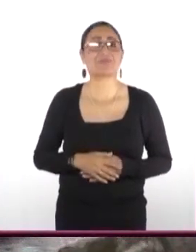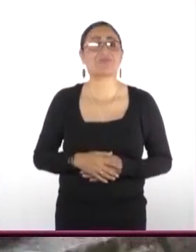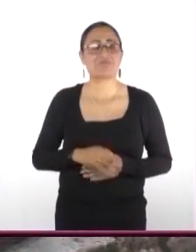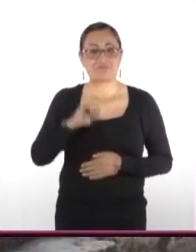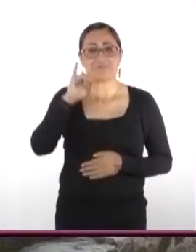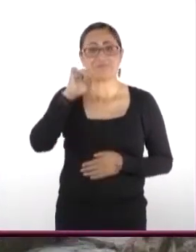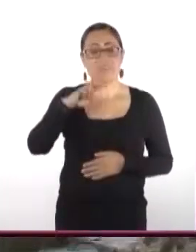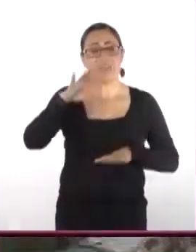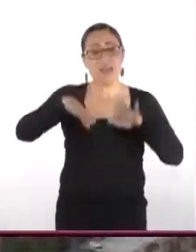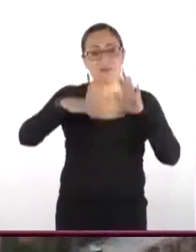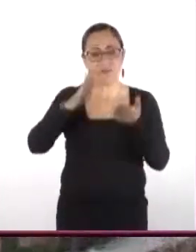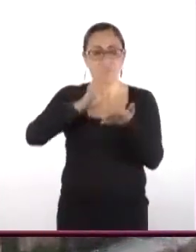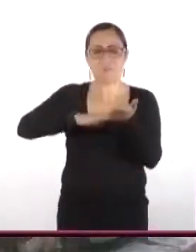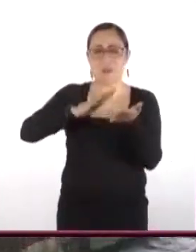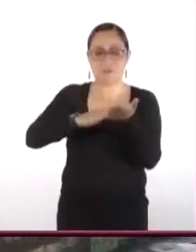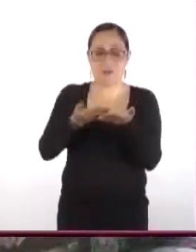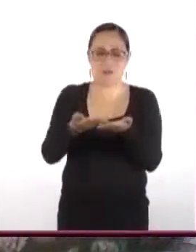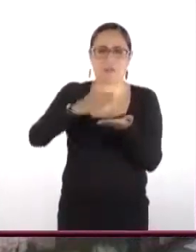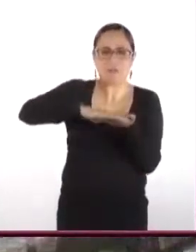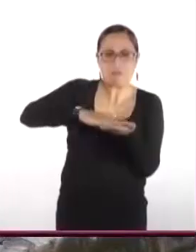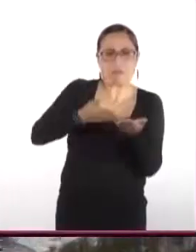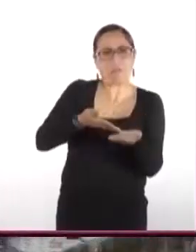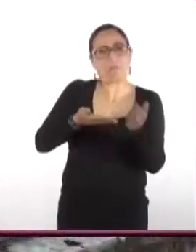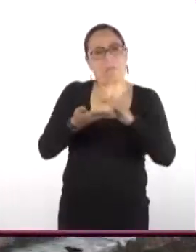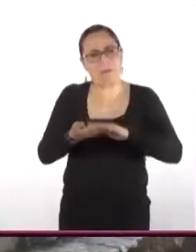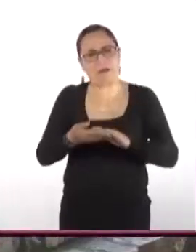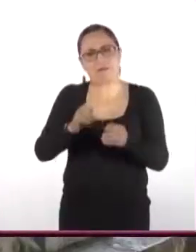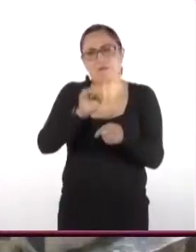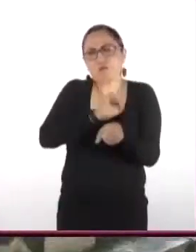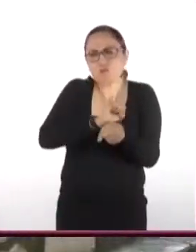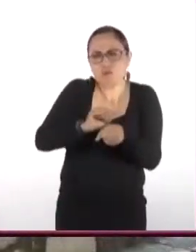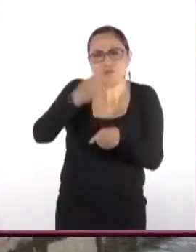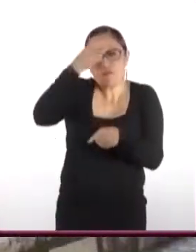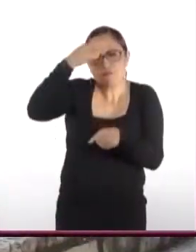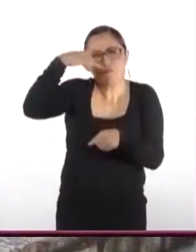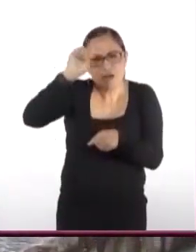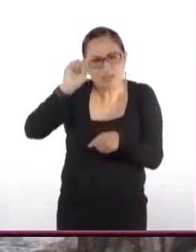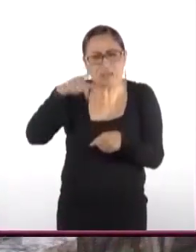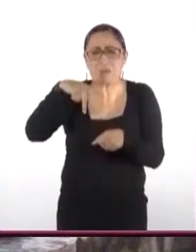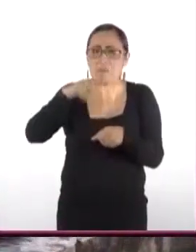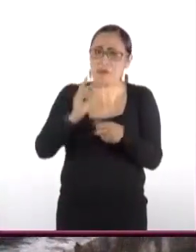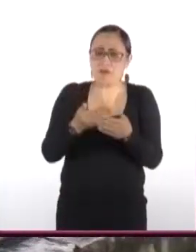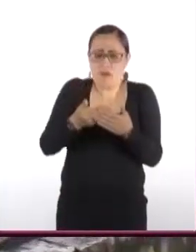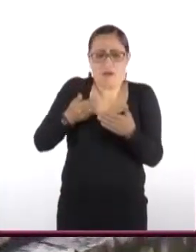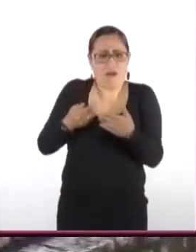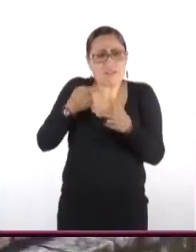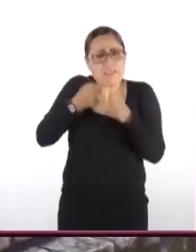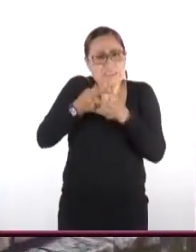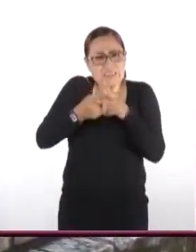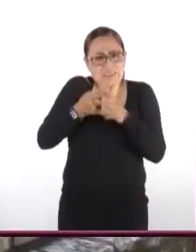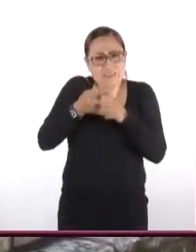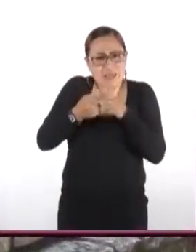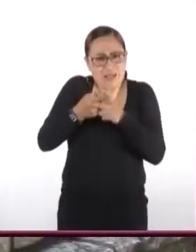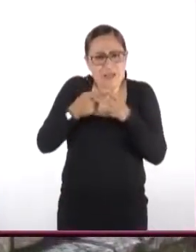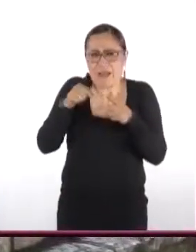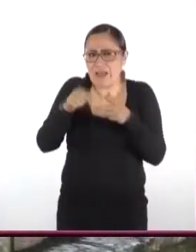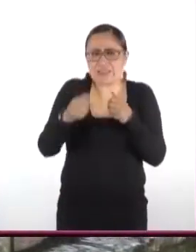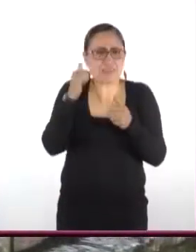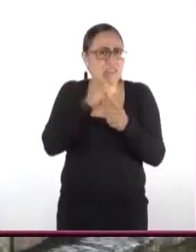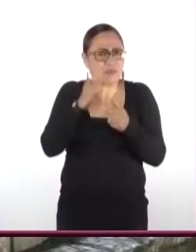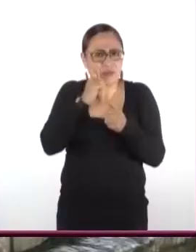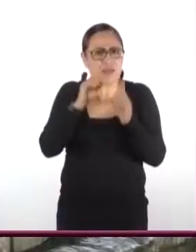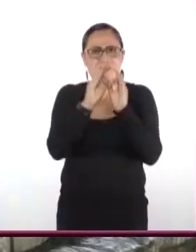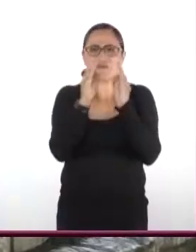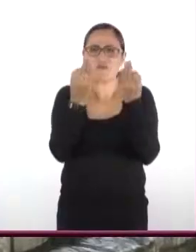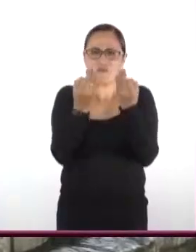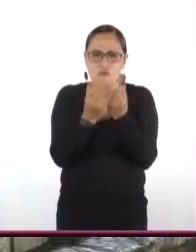Qué ingenuo puede parecer doblar una hoja de papel, ¿no se te hace? Mira cuántas implicaciones y cálculos, tanto como las matemáticas que hay detrás